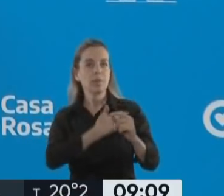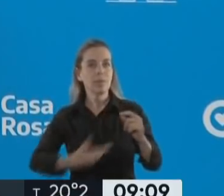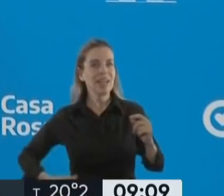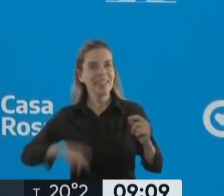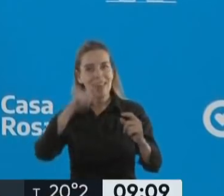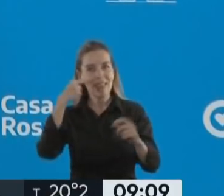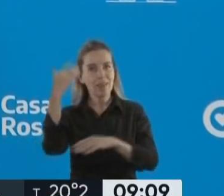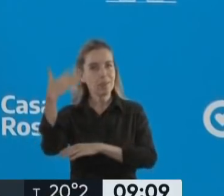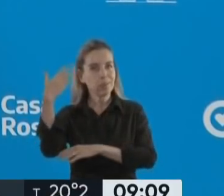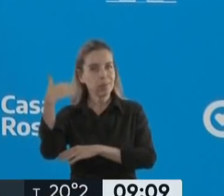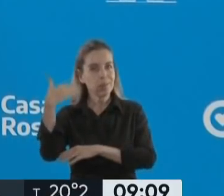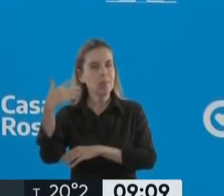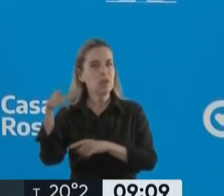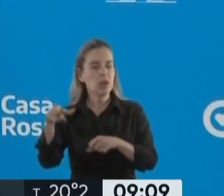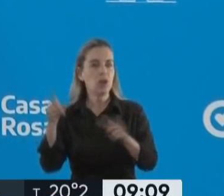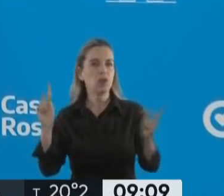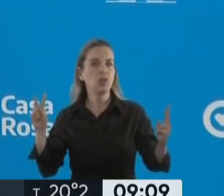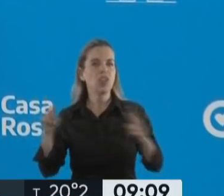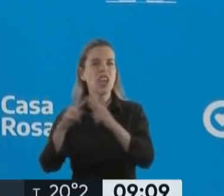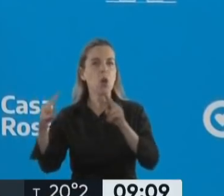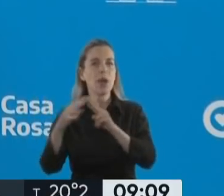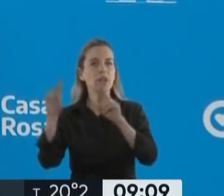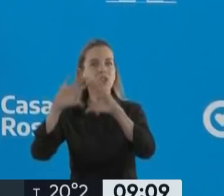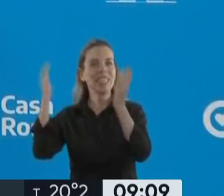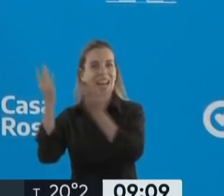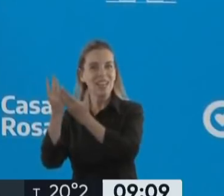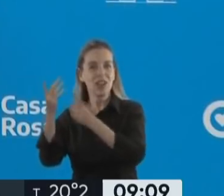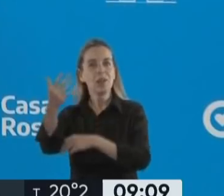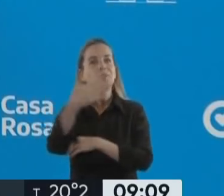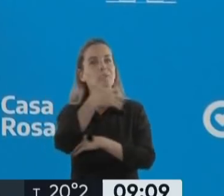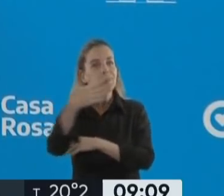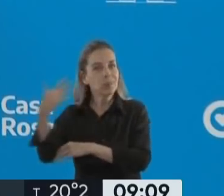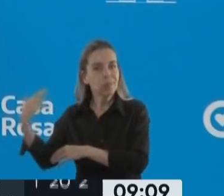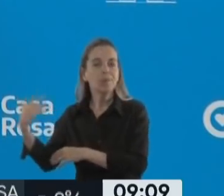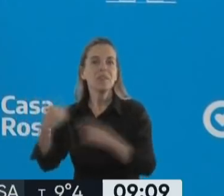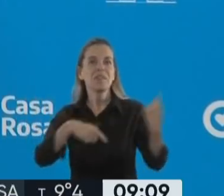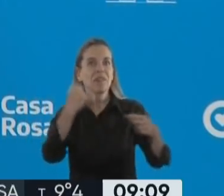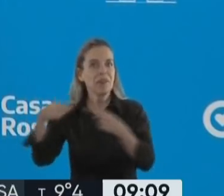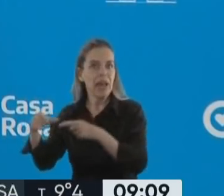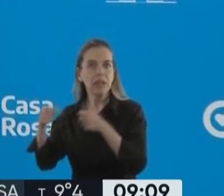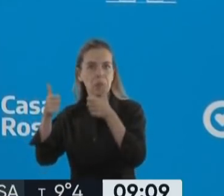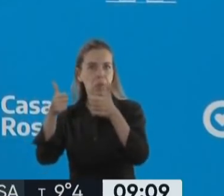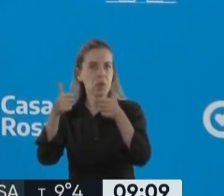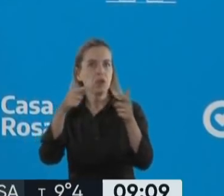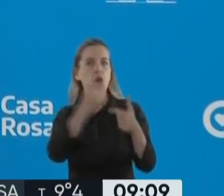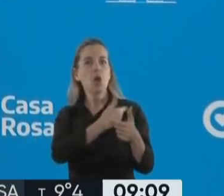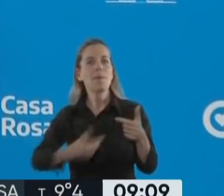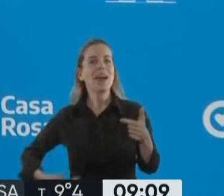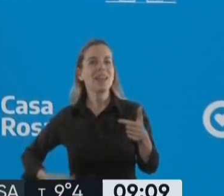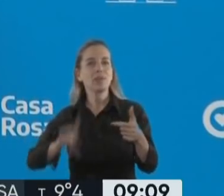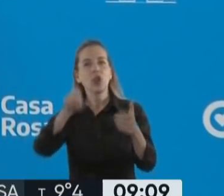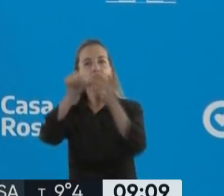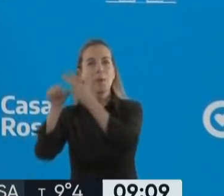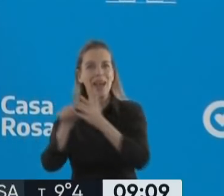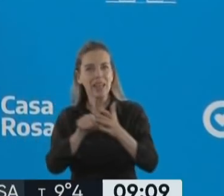sentido se hizo escuchar tanto en los foros internacionales, en los discursos que fue dando y que fueron no solo muy bien recibidos, sino que recibieron muchos